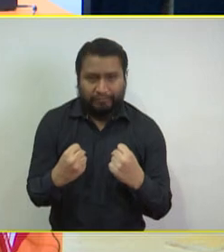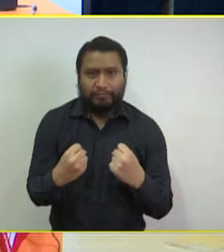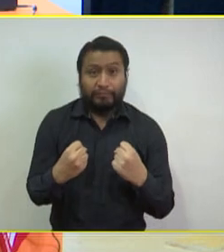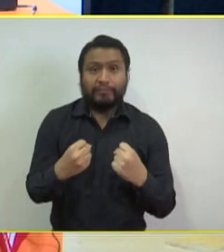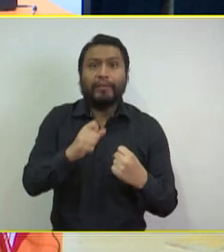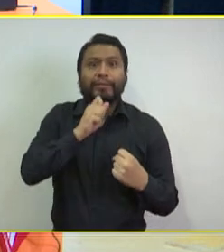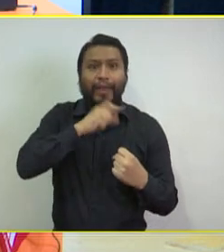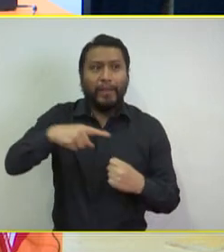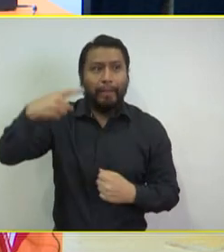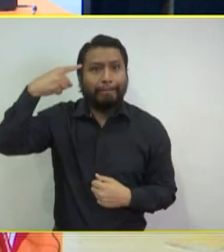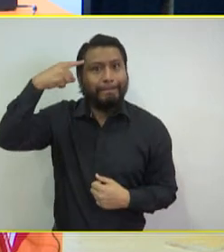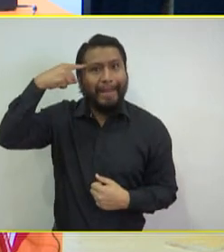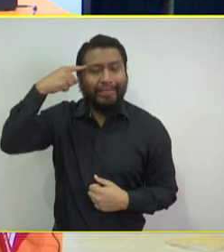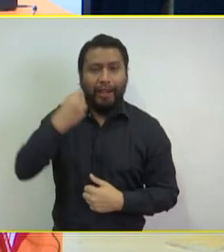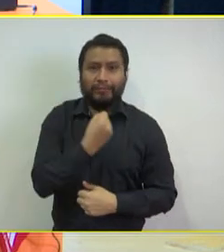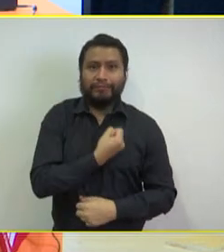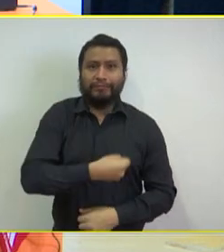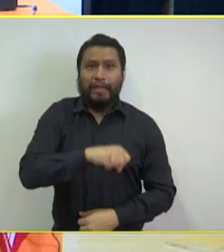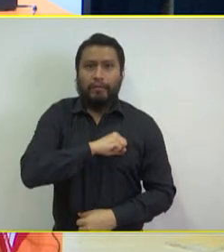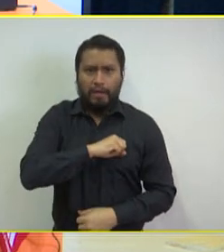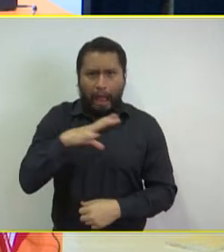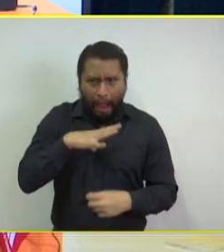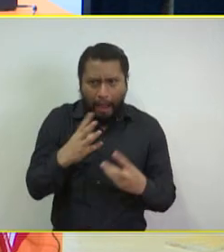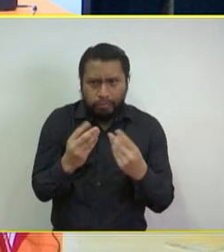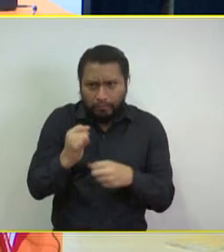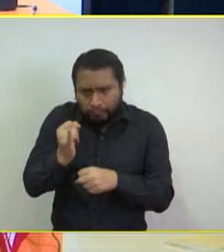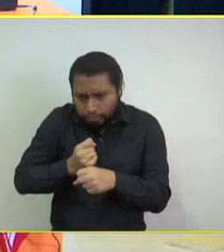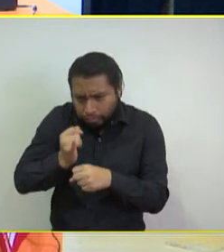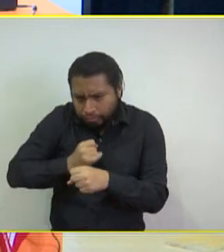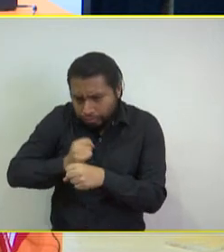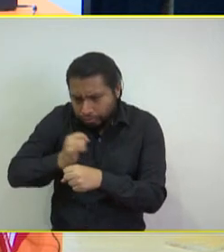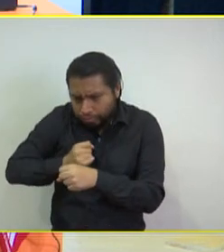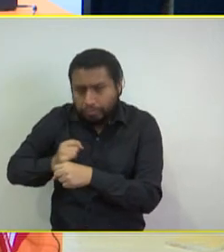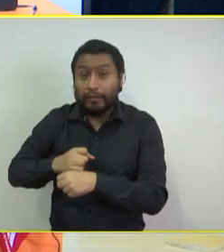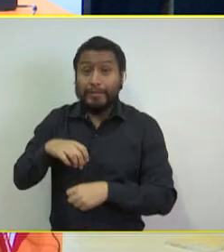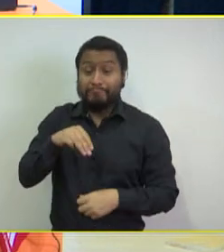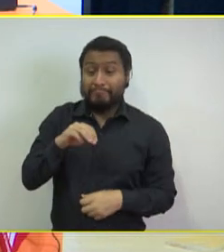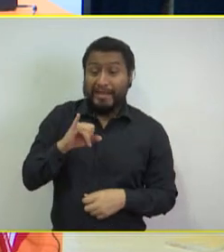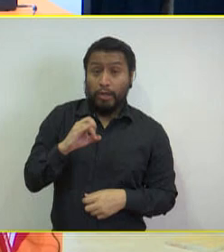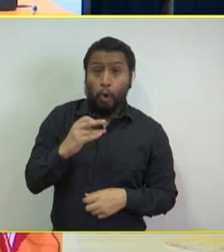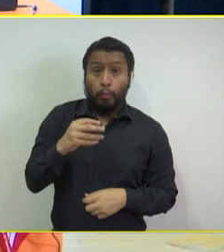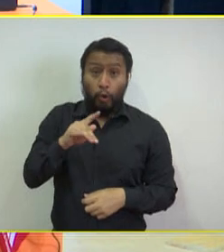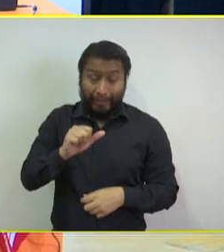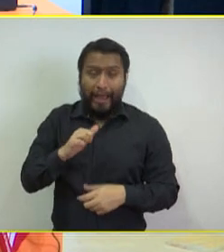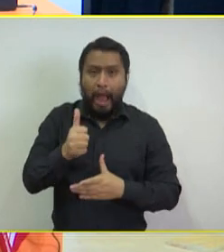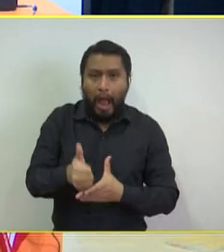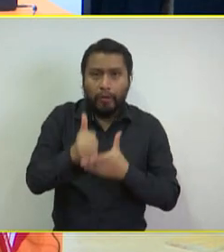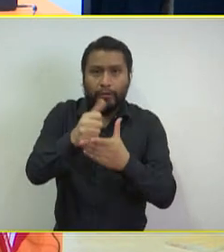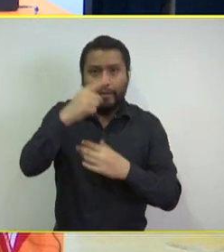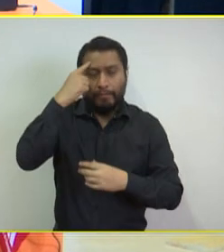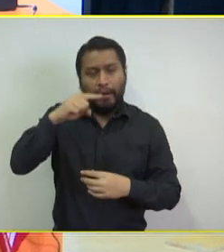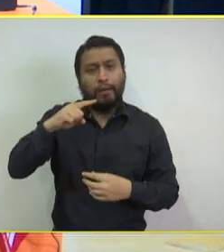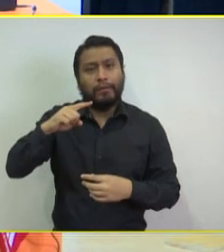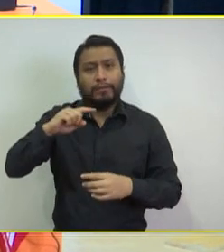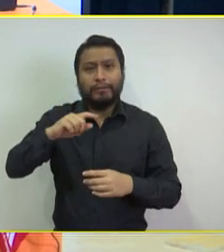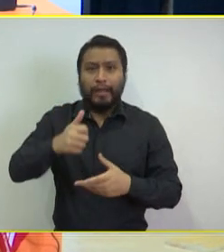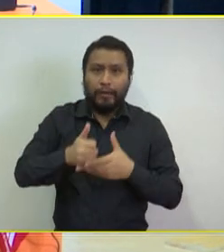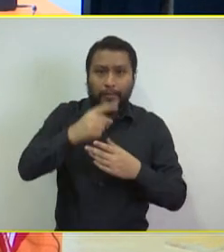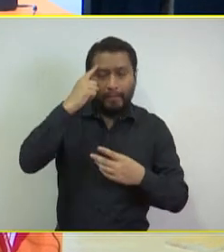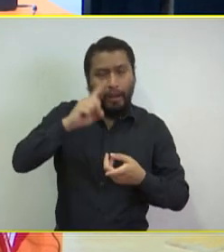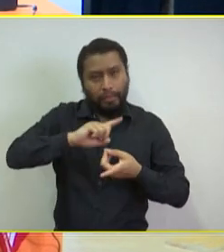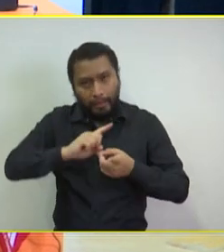salud mental. Se han visto muchos estudios donde la microbiota interviene con la depresión, con